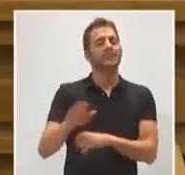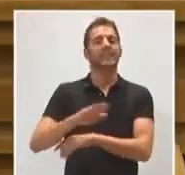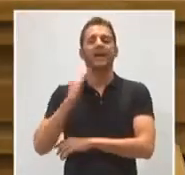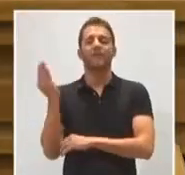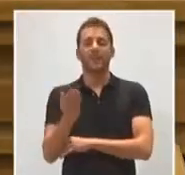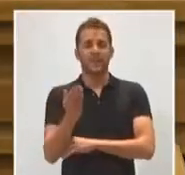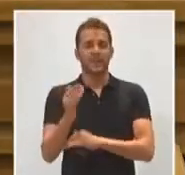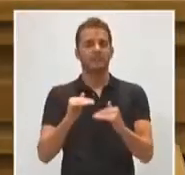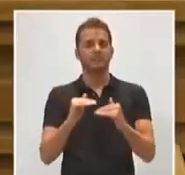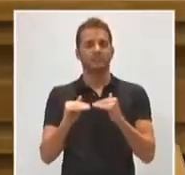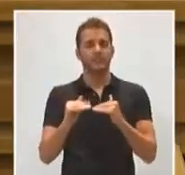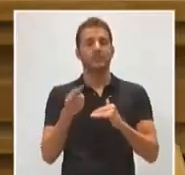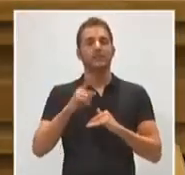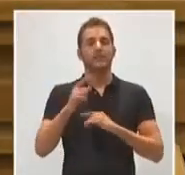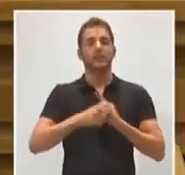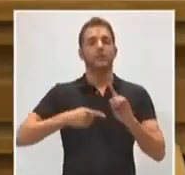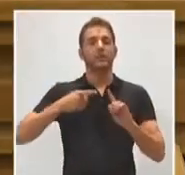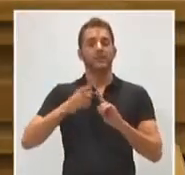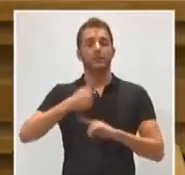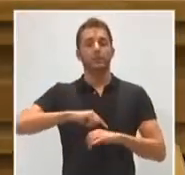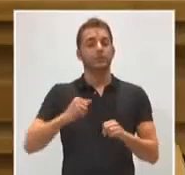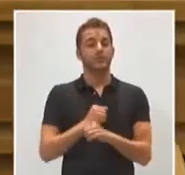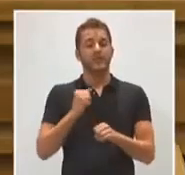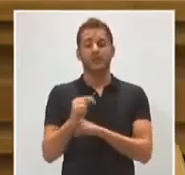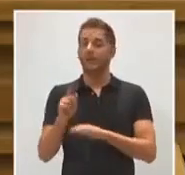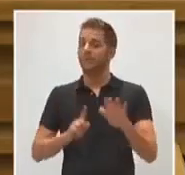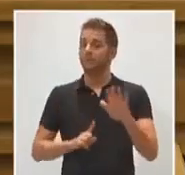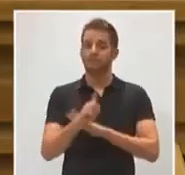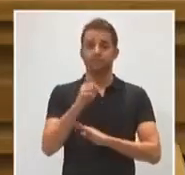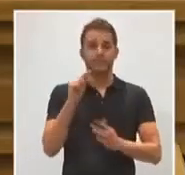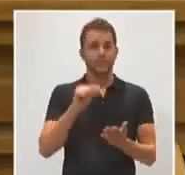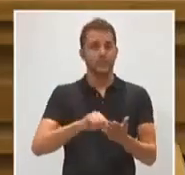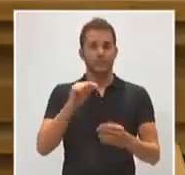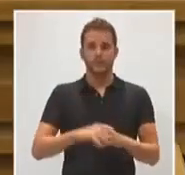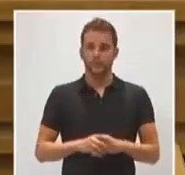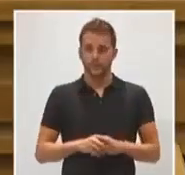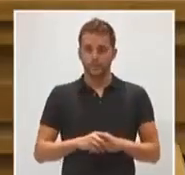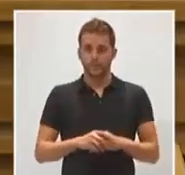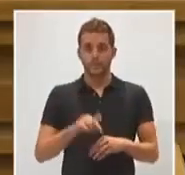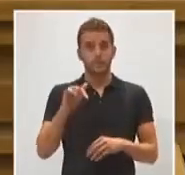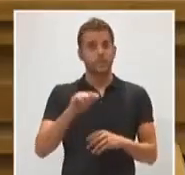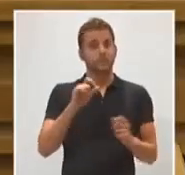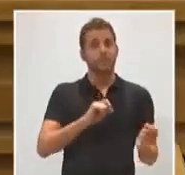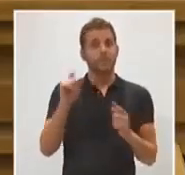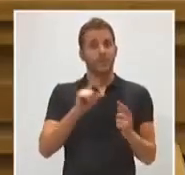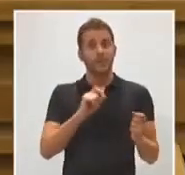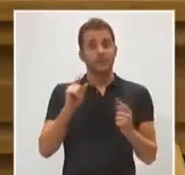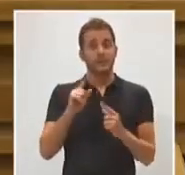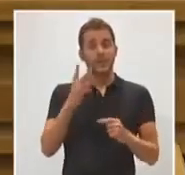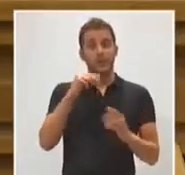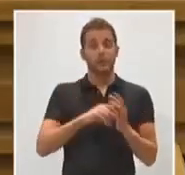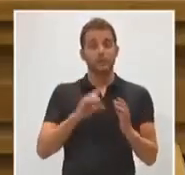todo nos hemos puesto a trabajar para recuperarlo lo antes posible el volumen de inversión extranjera anual desde el 2015